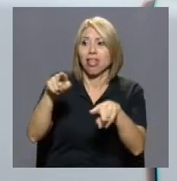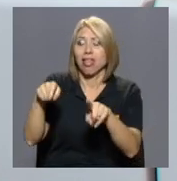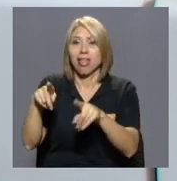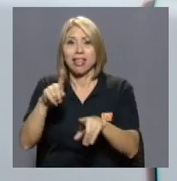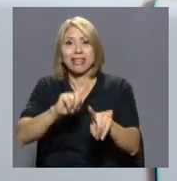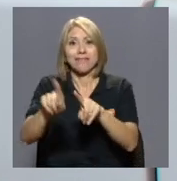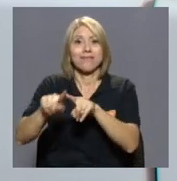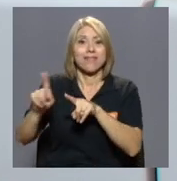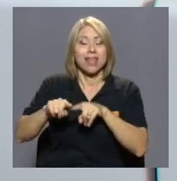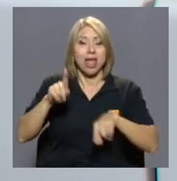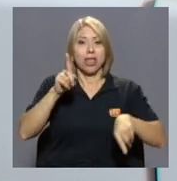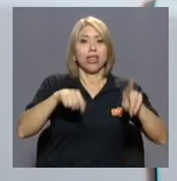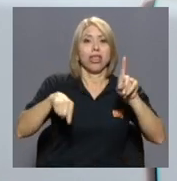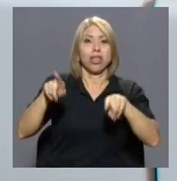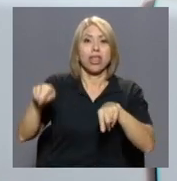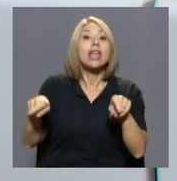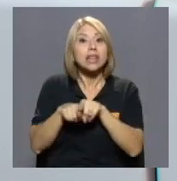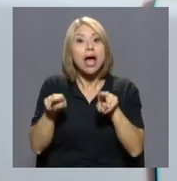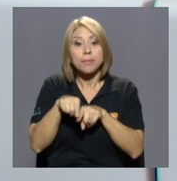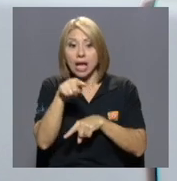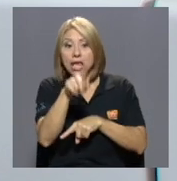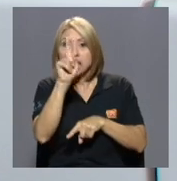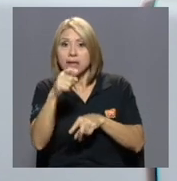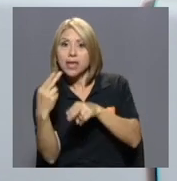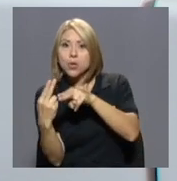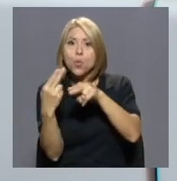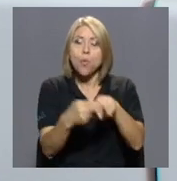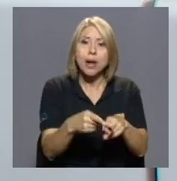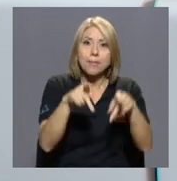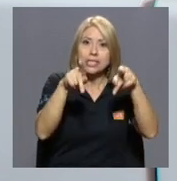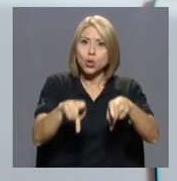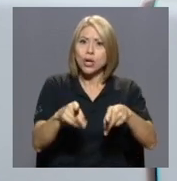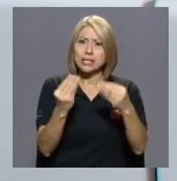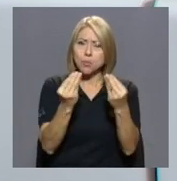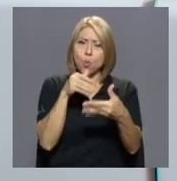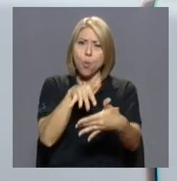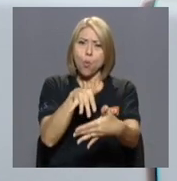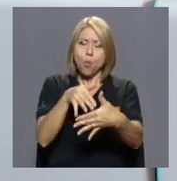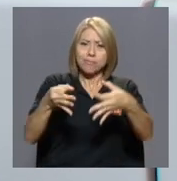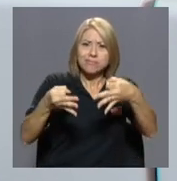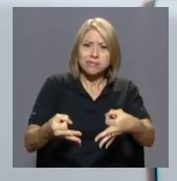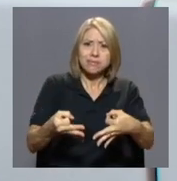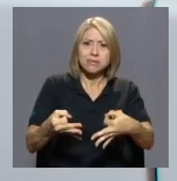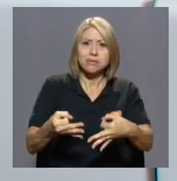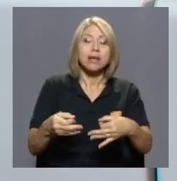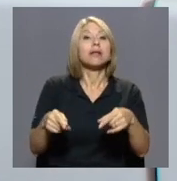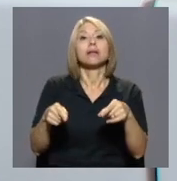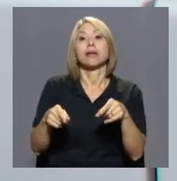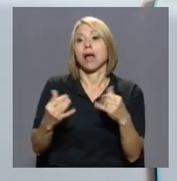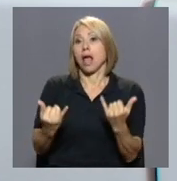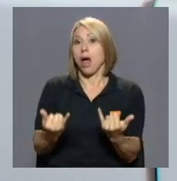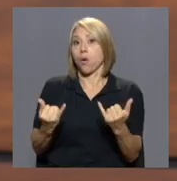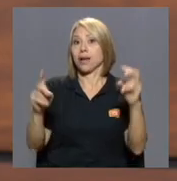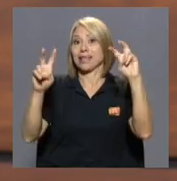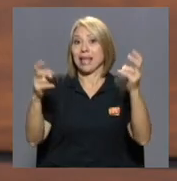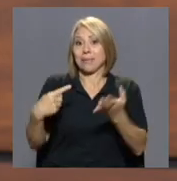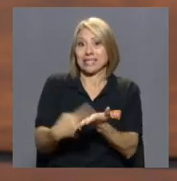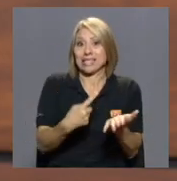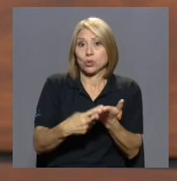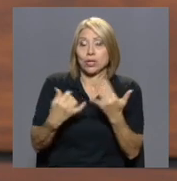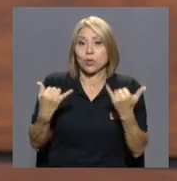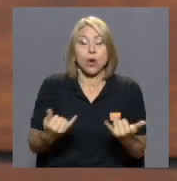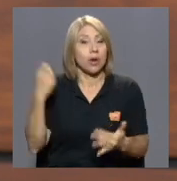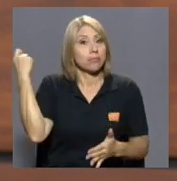estén muy formadas y sólidas. Sobre todo, me llamó la atención a lo que usted dijo ahora, y es que los temas que estamos viendo son temas duros. Entonces, no